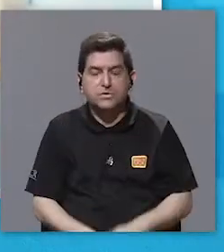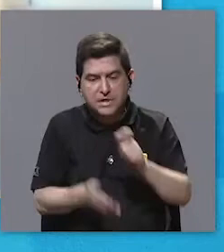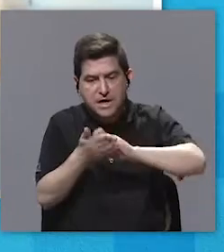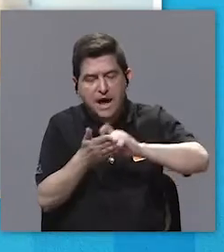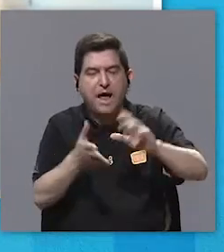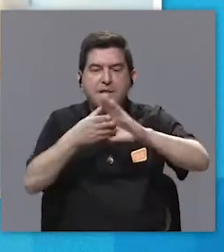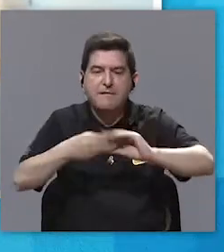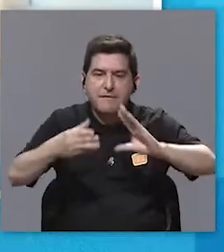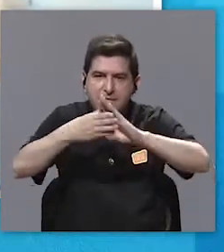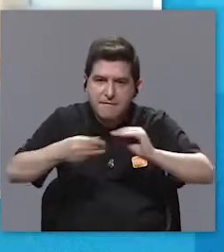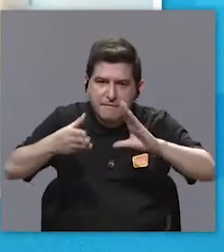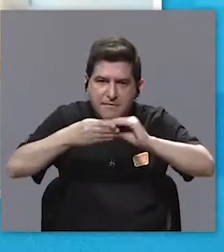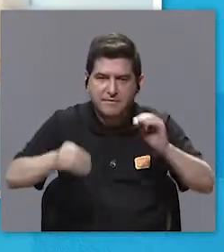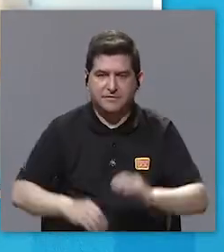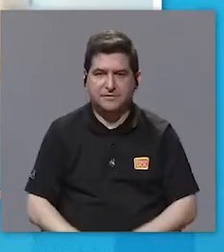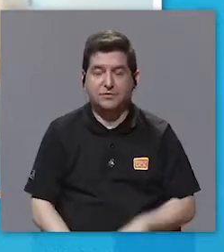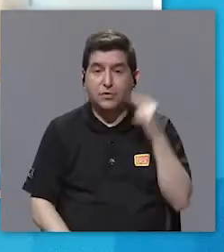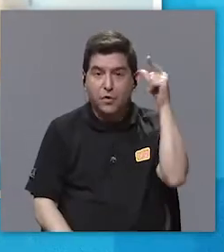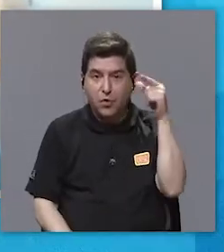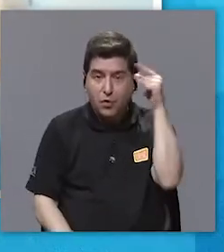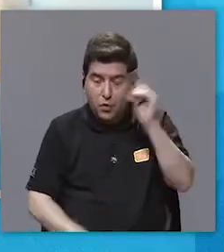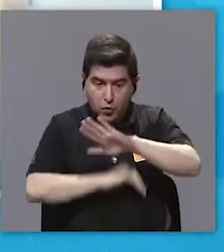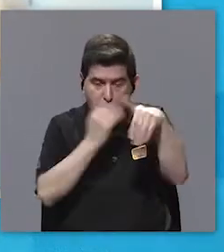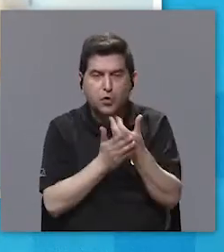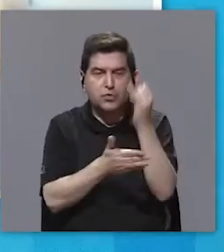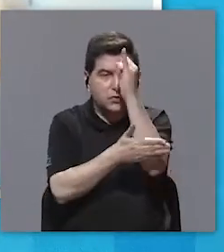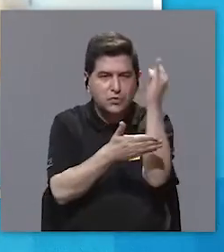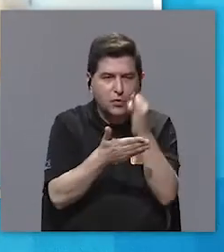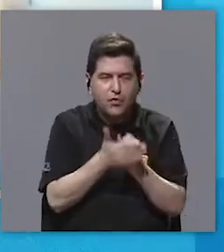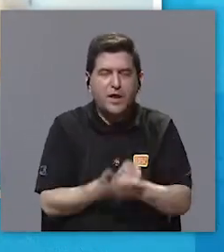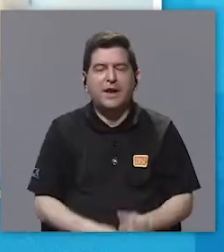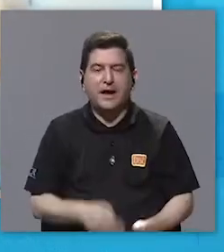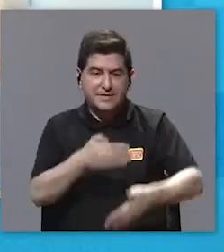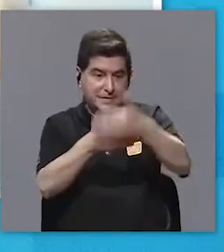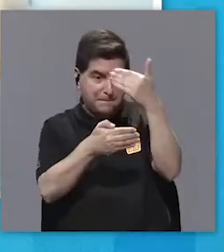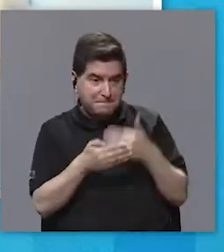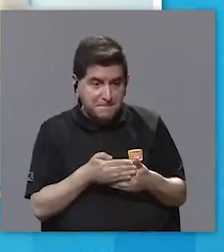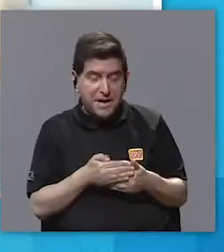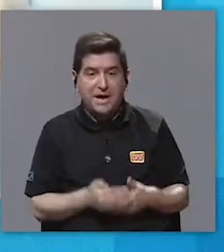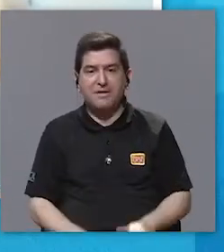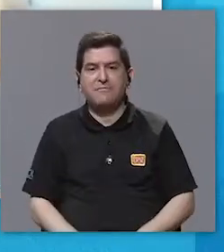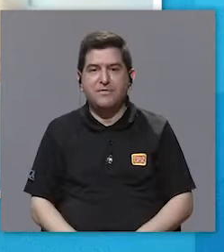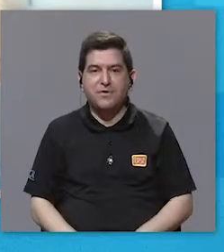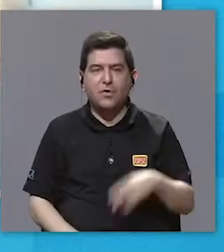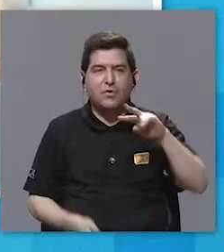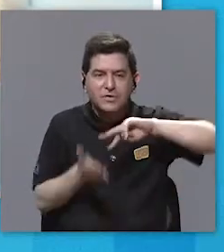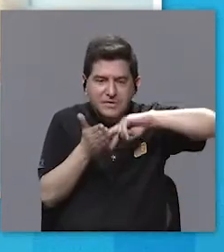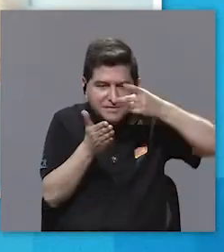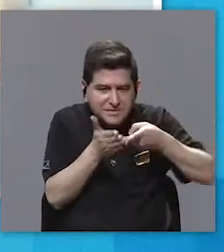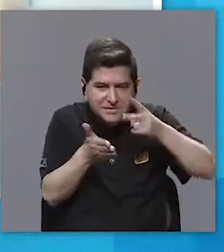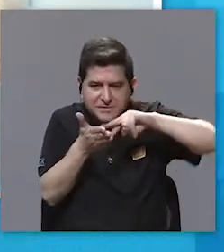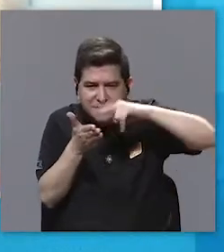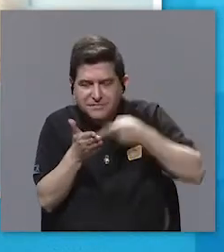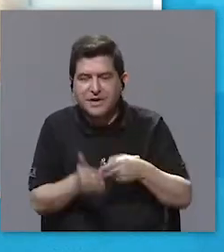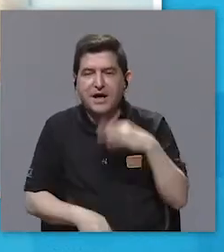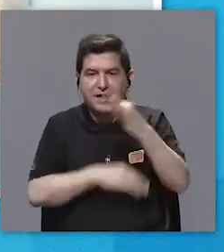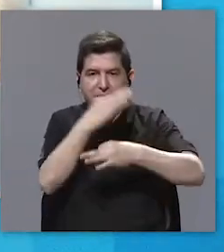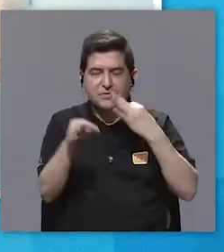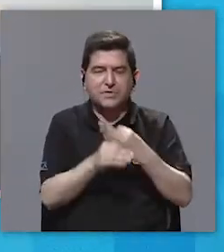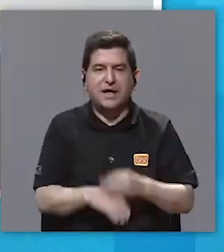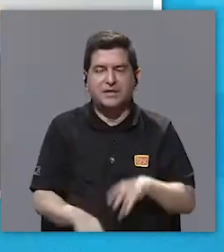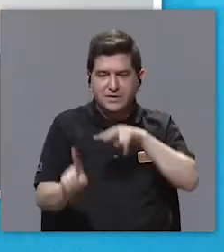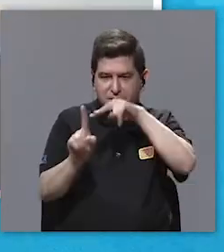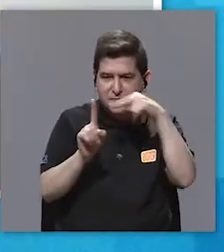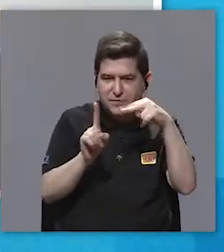escritura la narrativa obviamente el todo el arte conceptual toda la preproducción que se que se desarrolla para llegar a un estilo